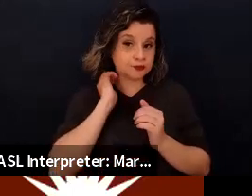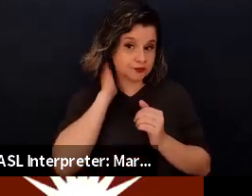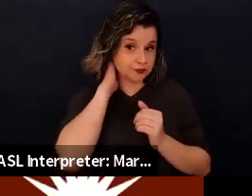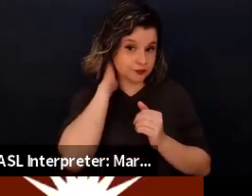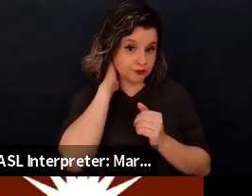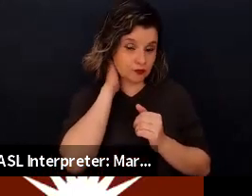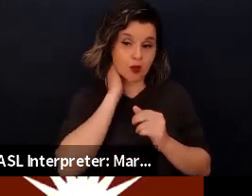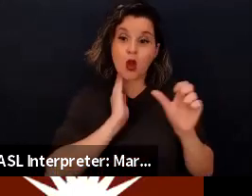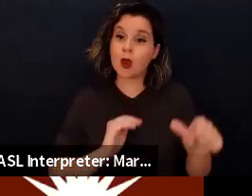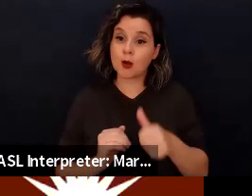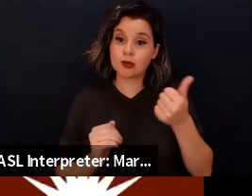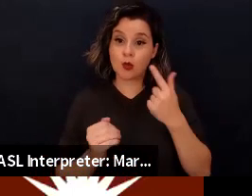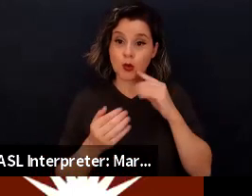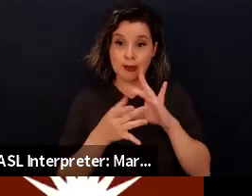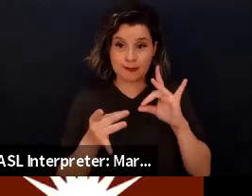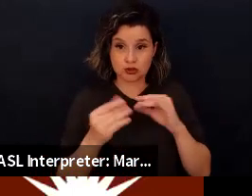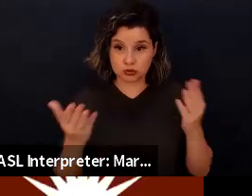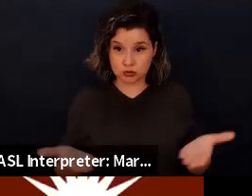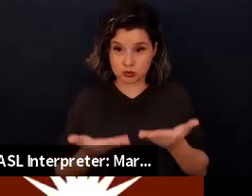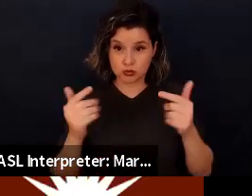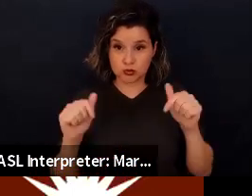Algo que también quiero mencionar aquí